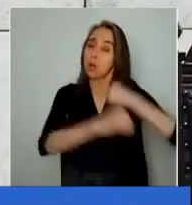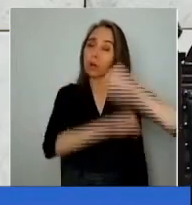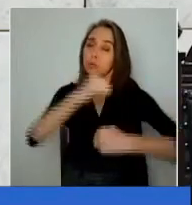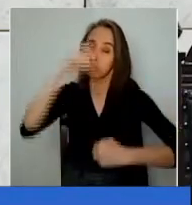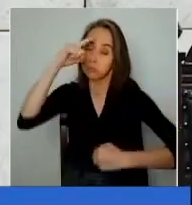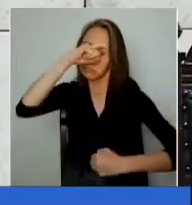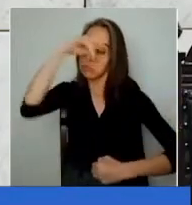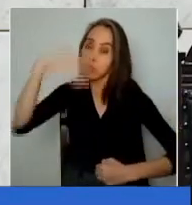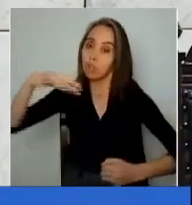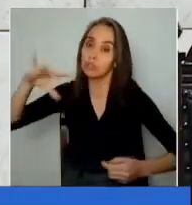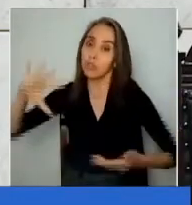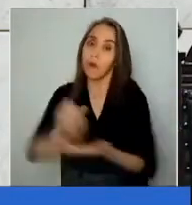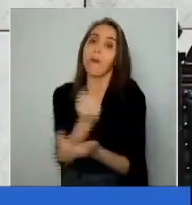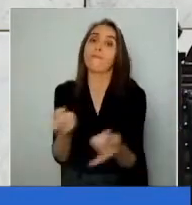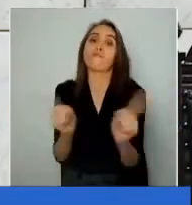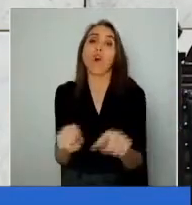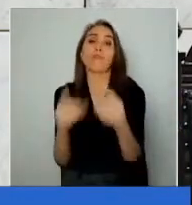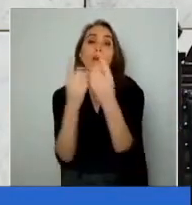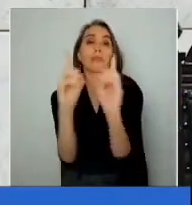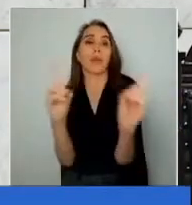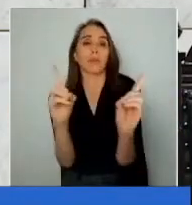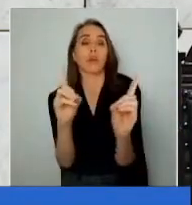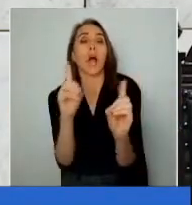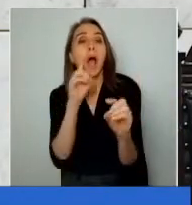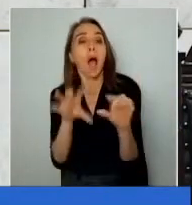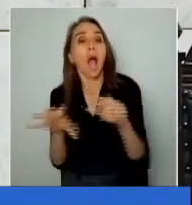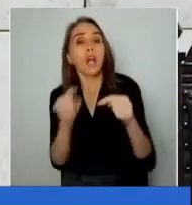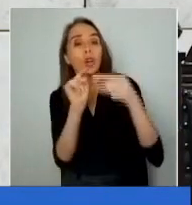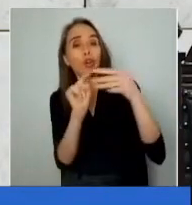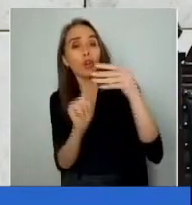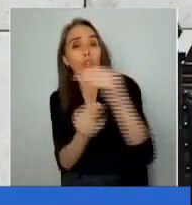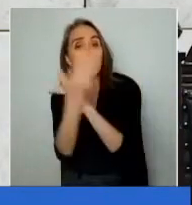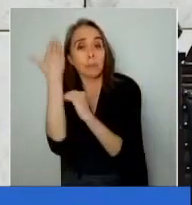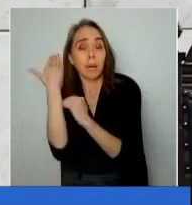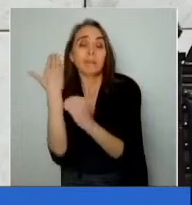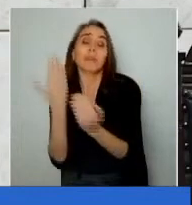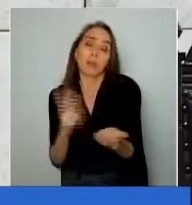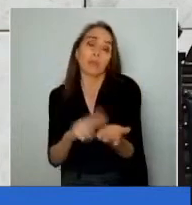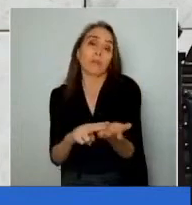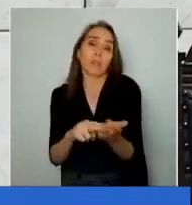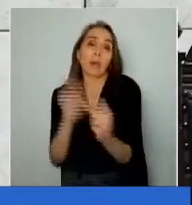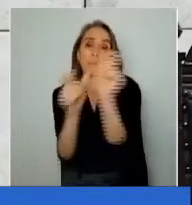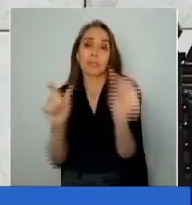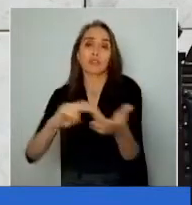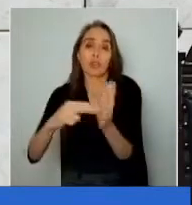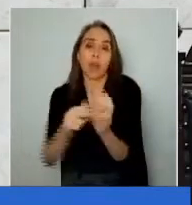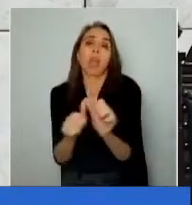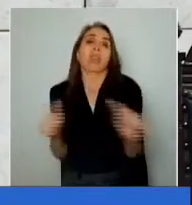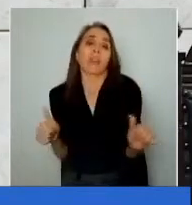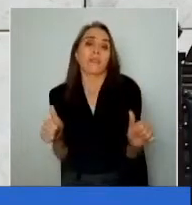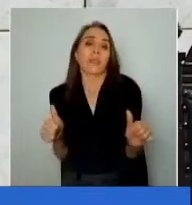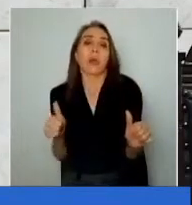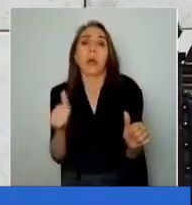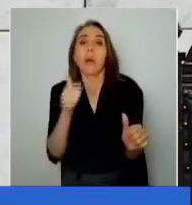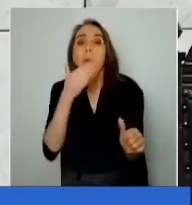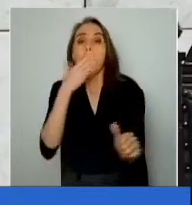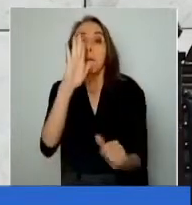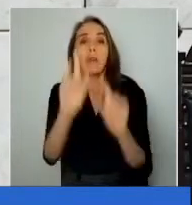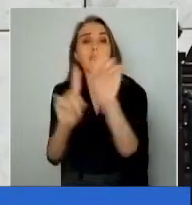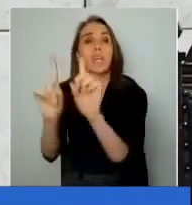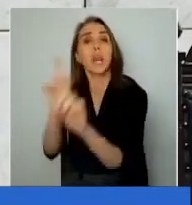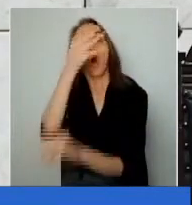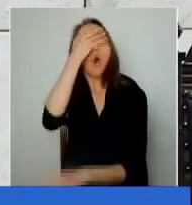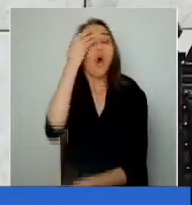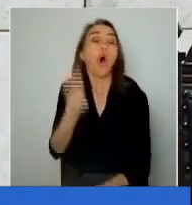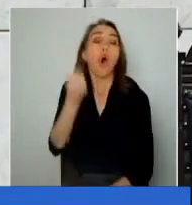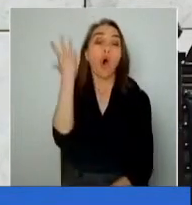Hay cosas del pasado que ciertamente nos dividen hay quienes prefieren el olvido pero hay cosas